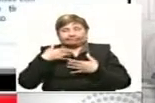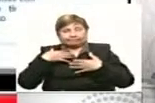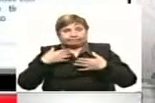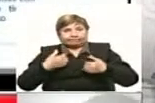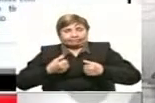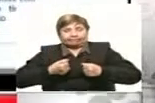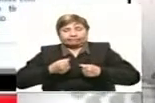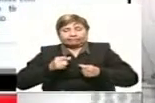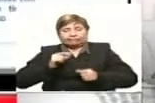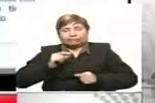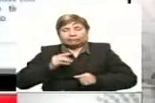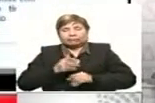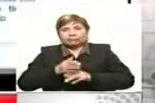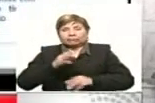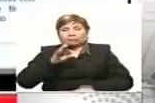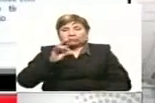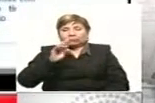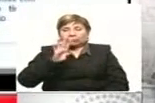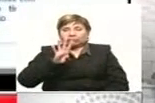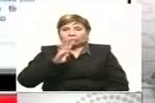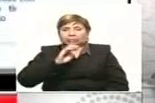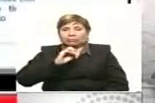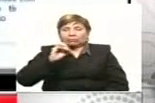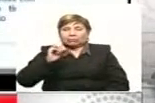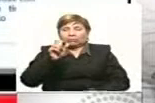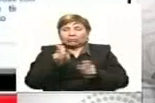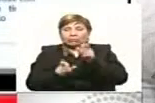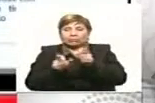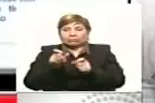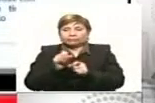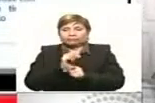se cubrían al 74% de los pacientes